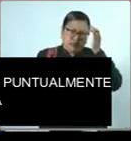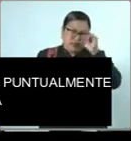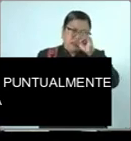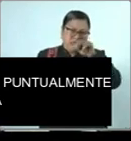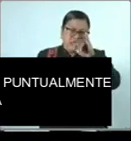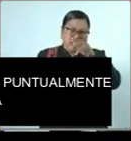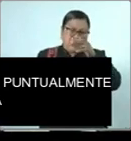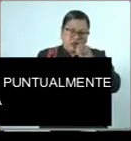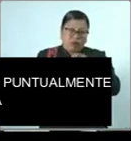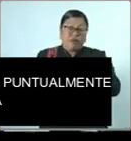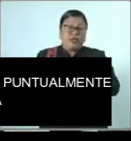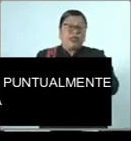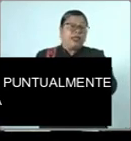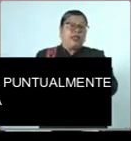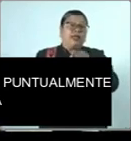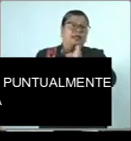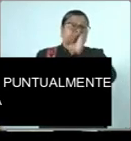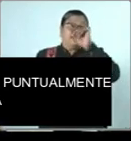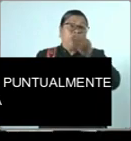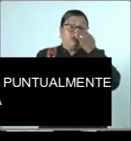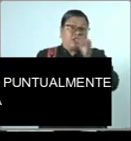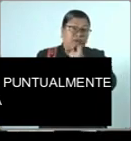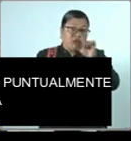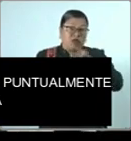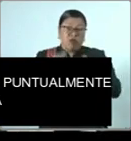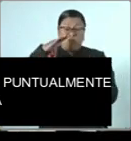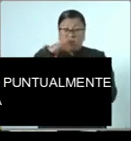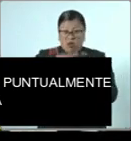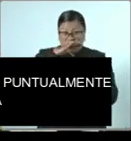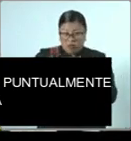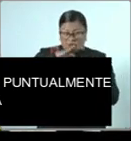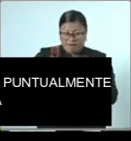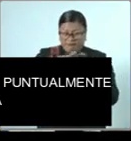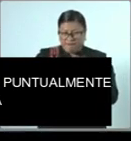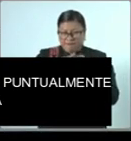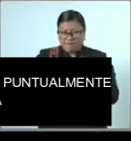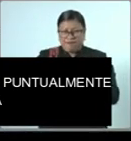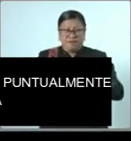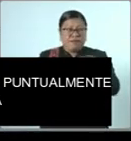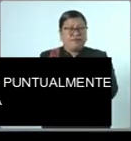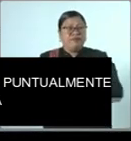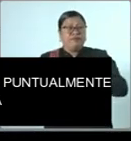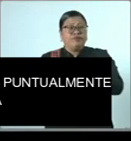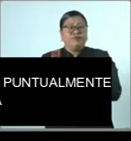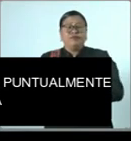En la Sierra de Flores Magón, señor gobernador, Huautla de Jiménez, en el barrio